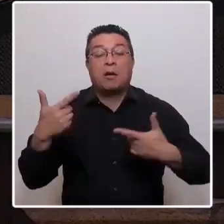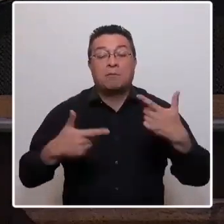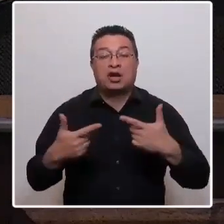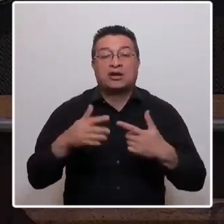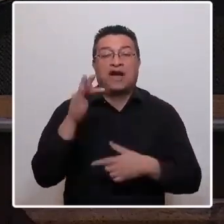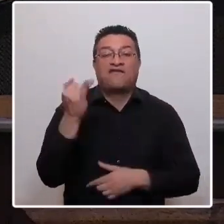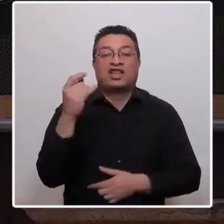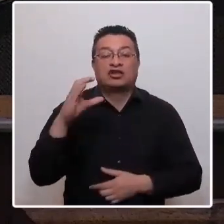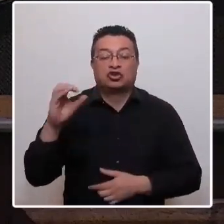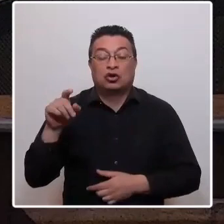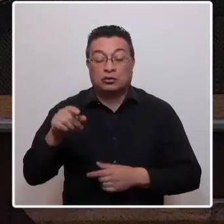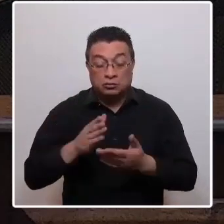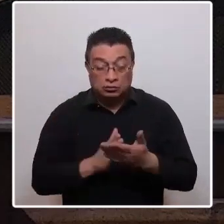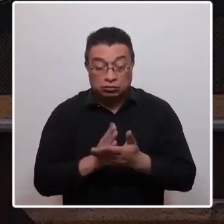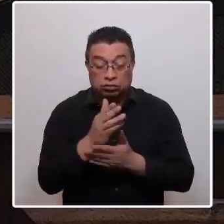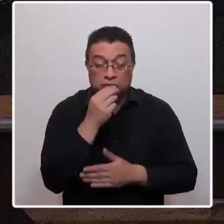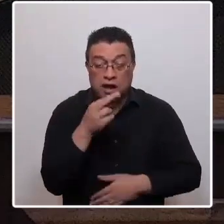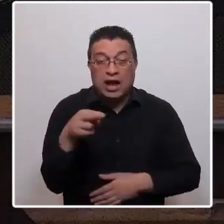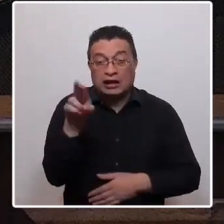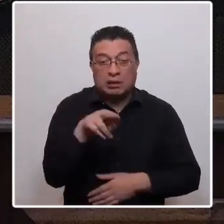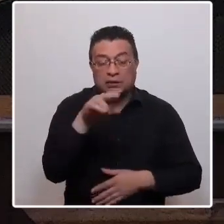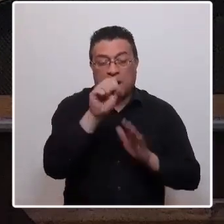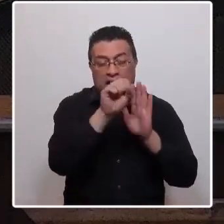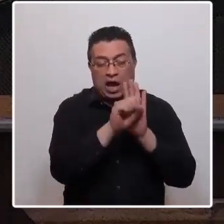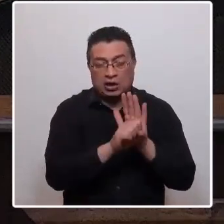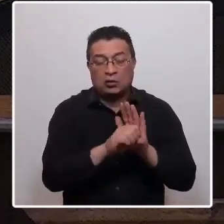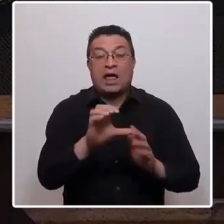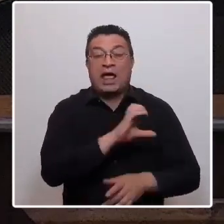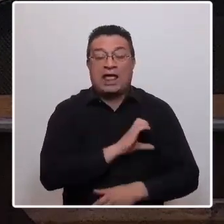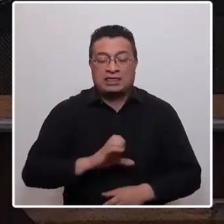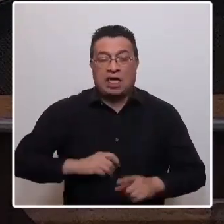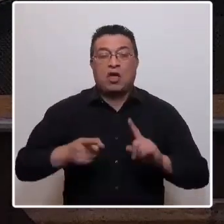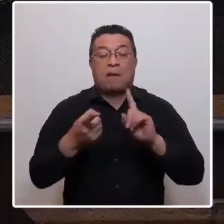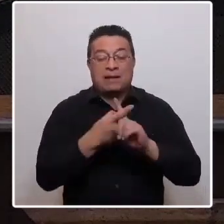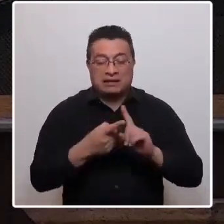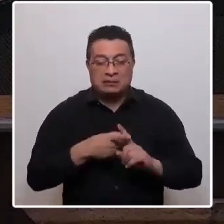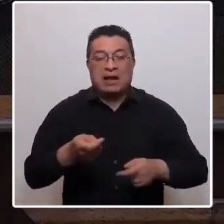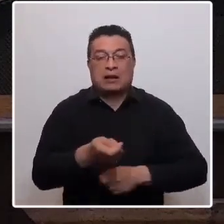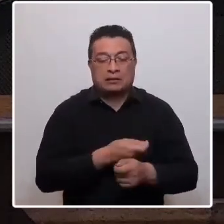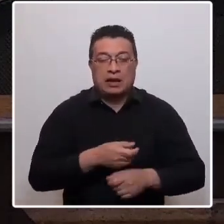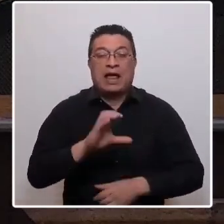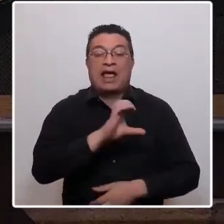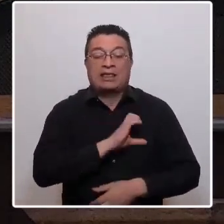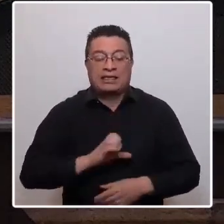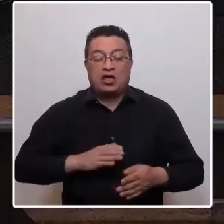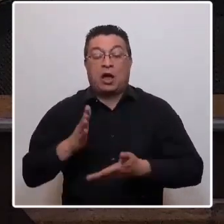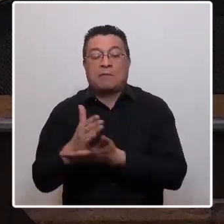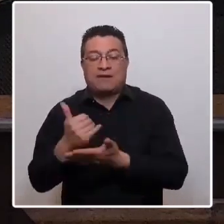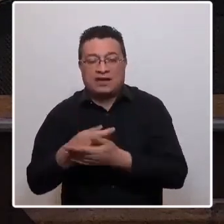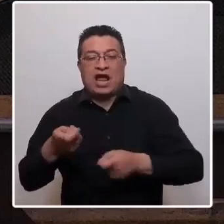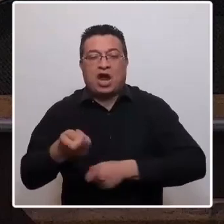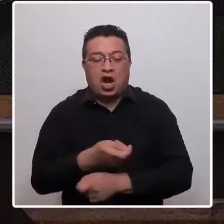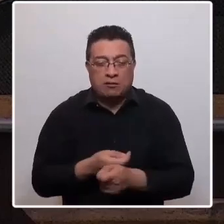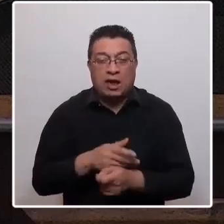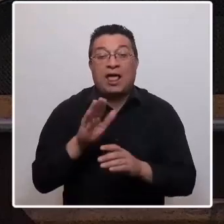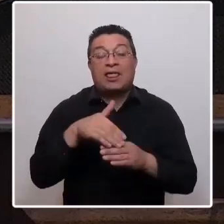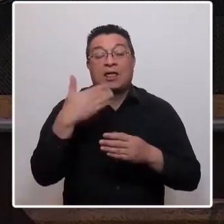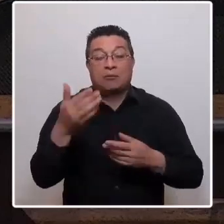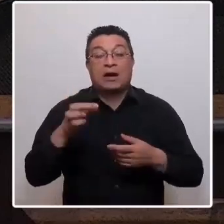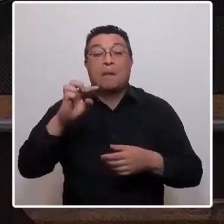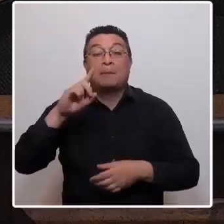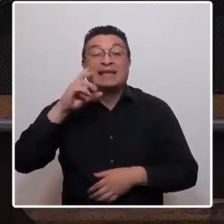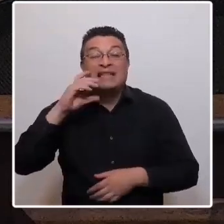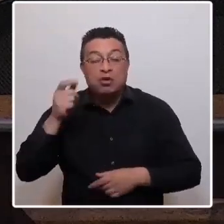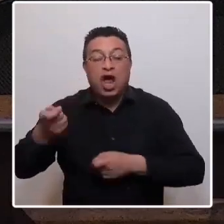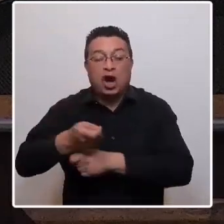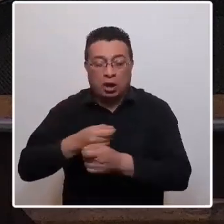Se inicia con algo que se repite en todo el articulado. El Estado participa de la economía, el Estado planifica la economía. Luego, en principios económicos,